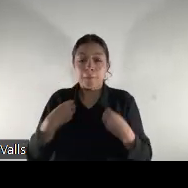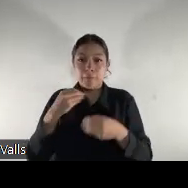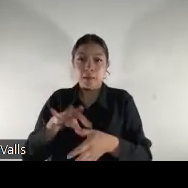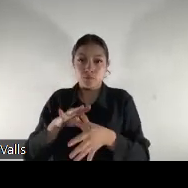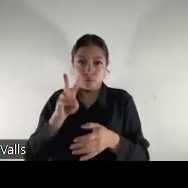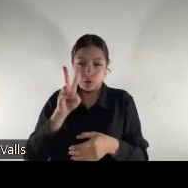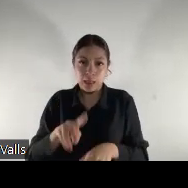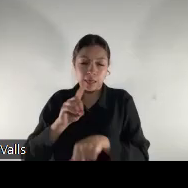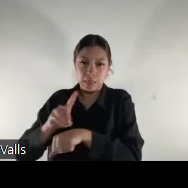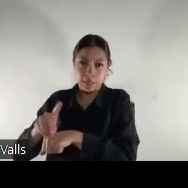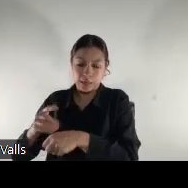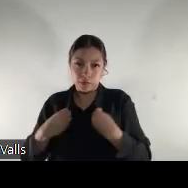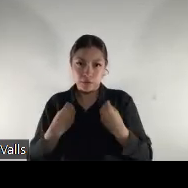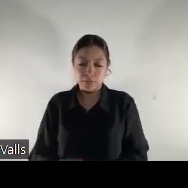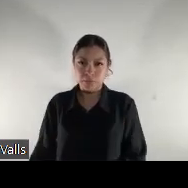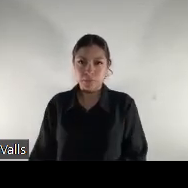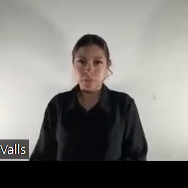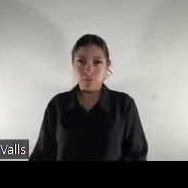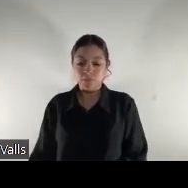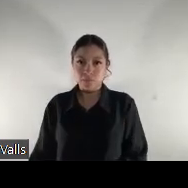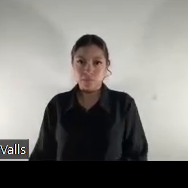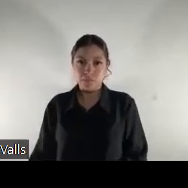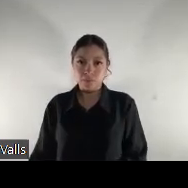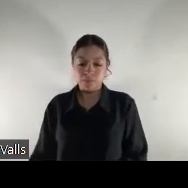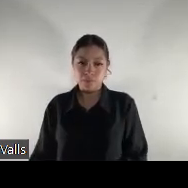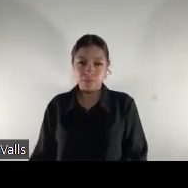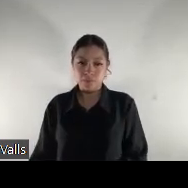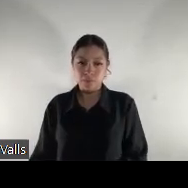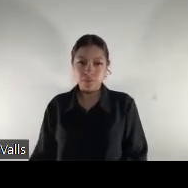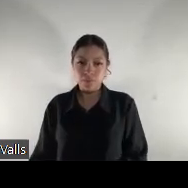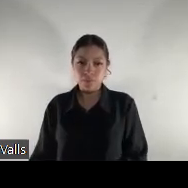diaria. Muy bien.